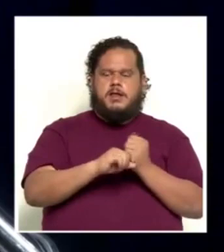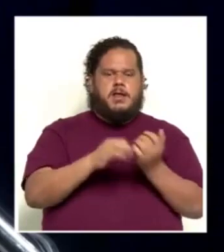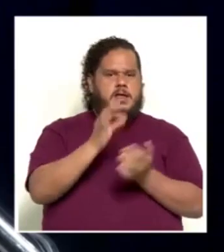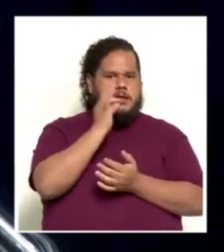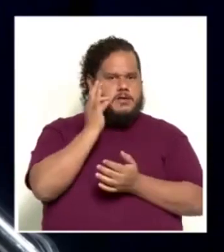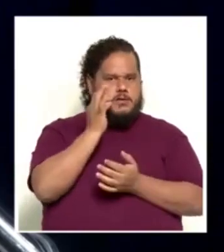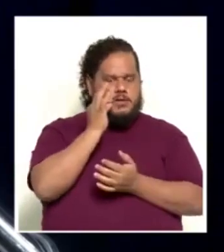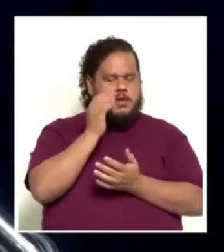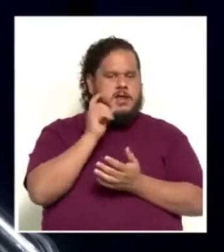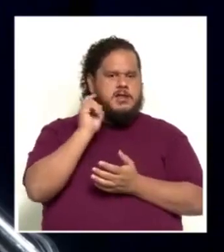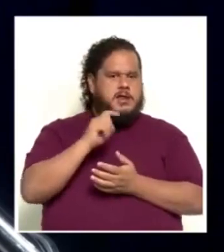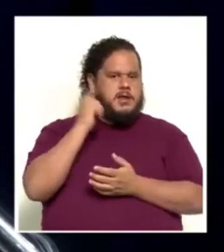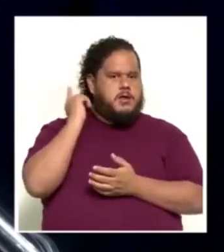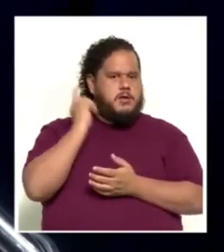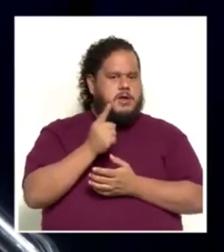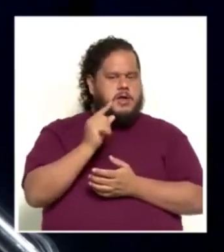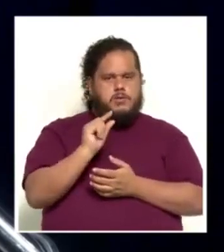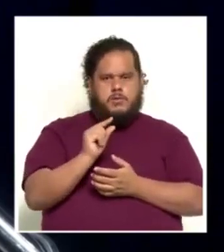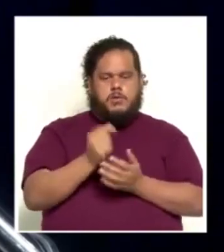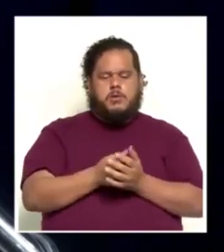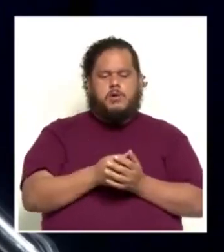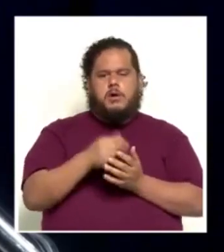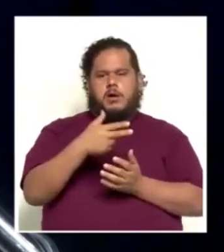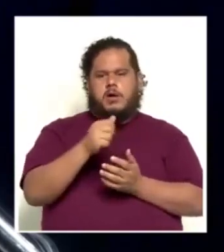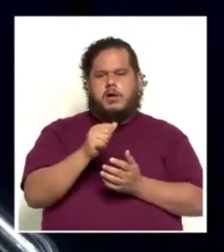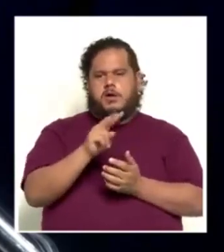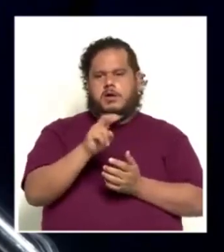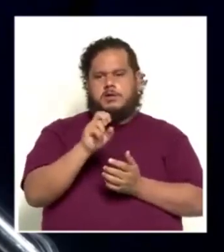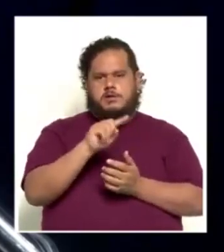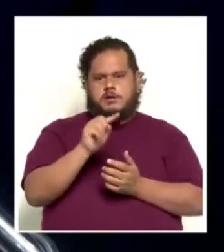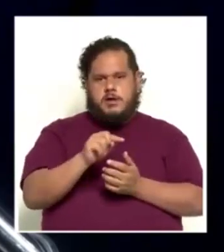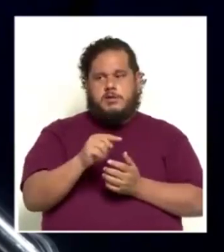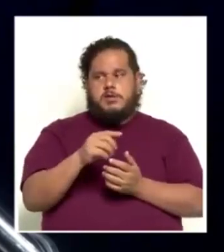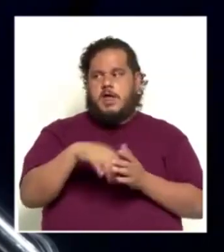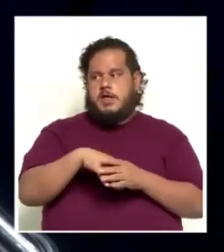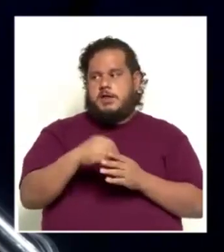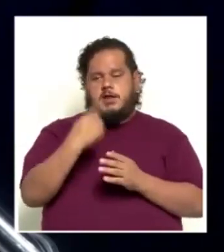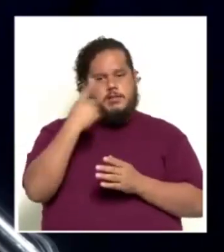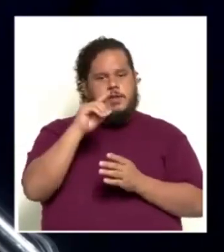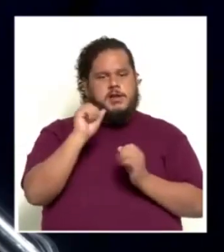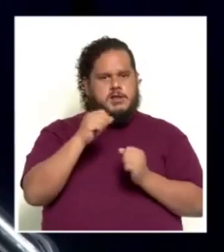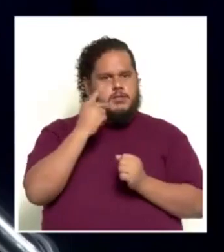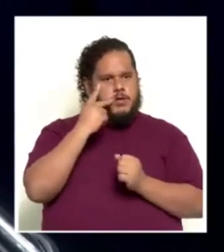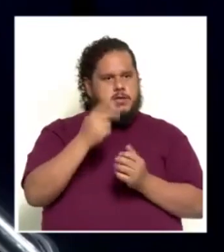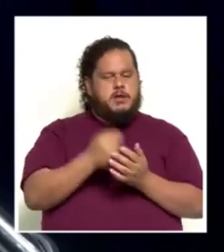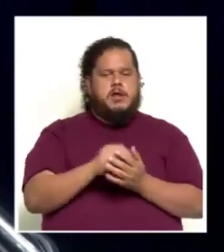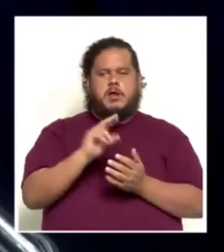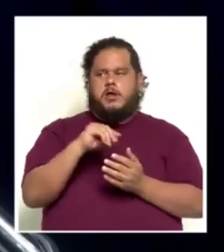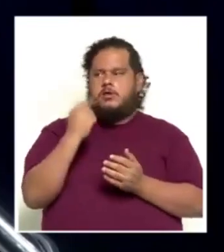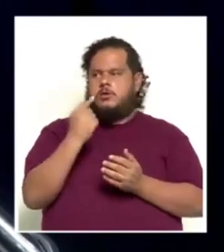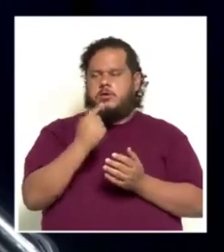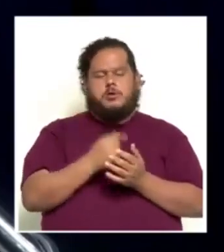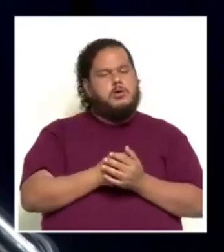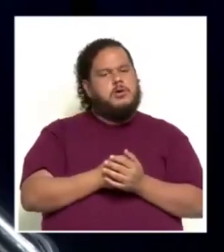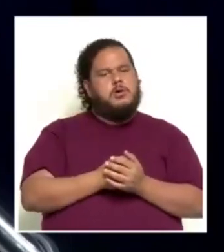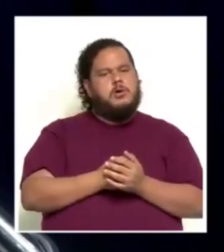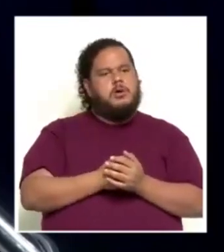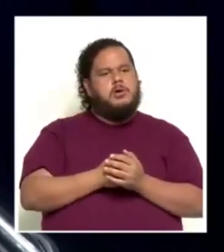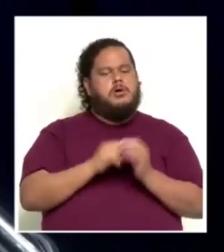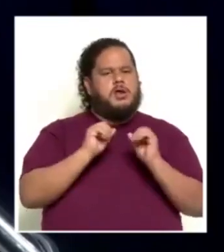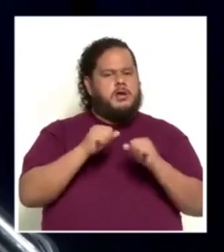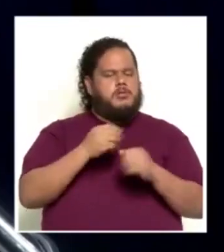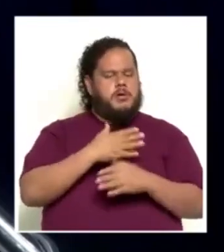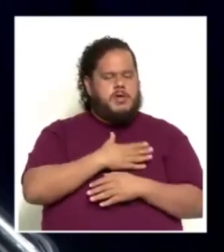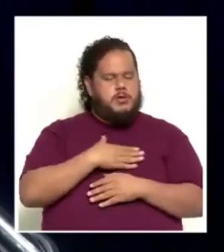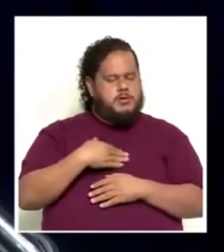que obligar un poco a Chávez a salir para que se pueda ver no solo lo que le puede gustar a la